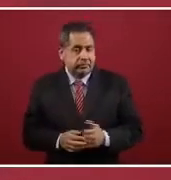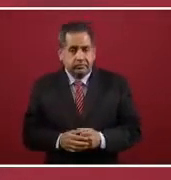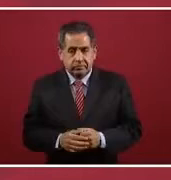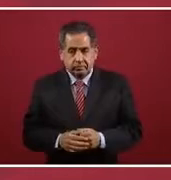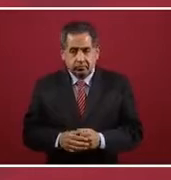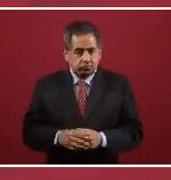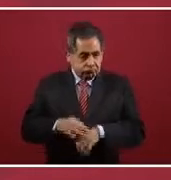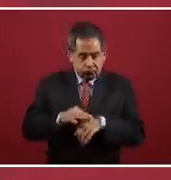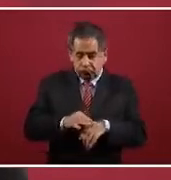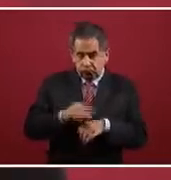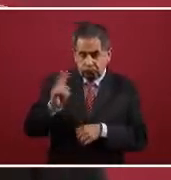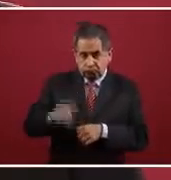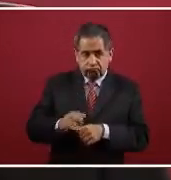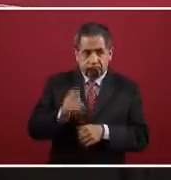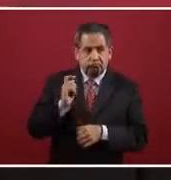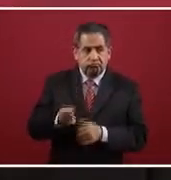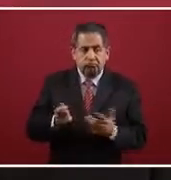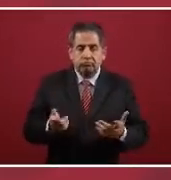práctico,